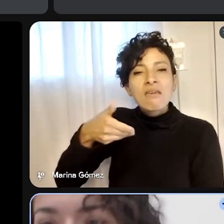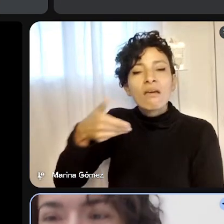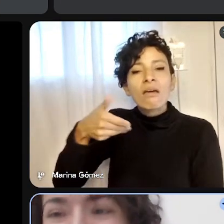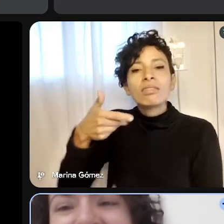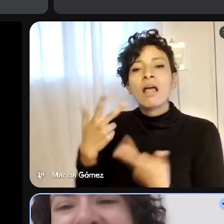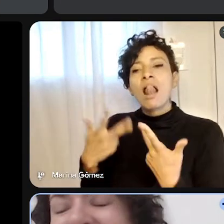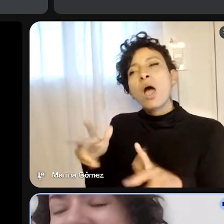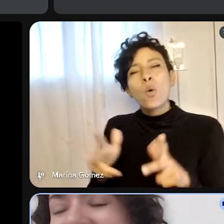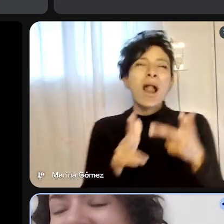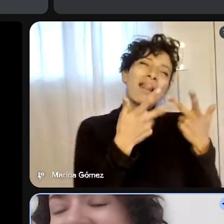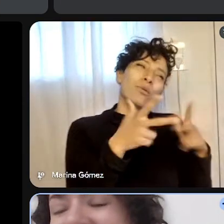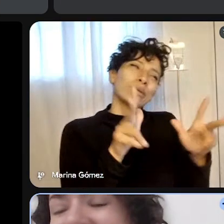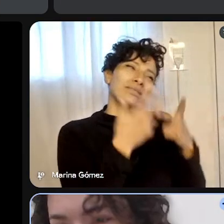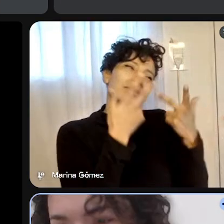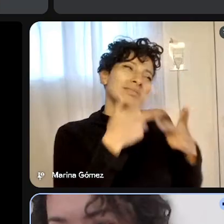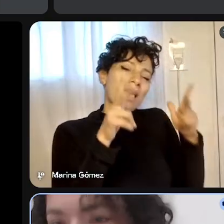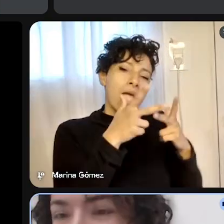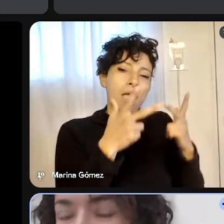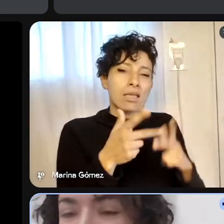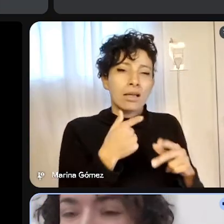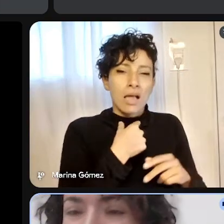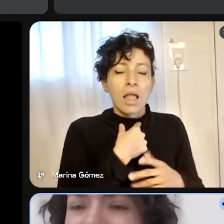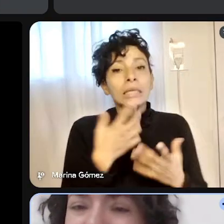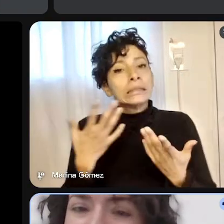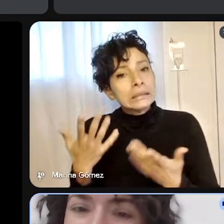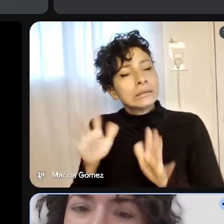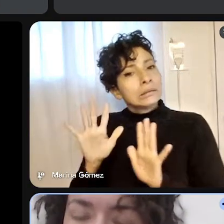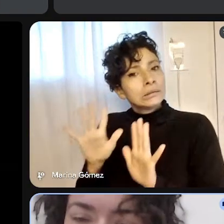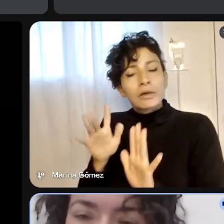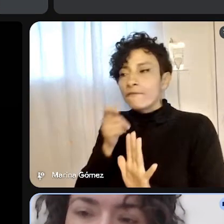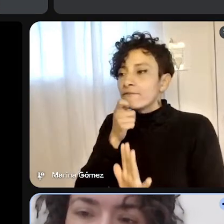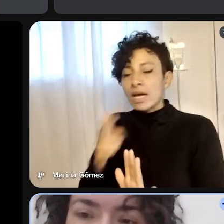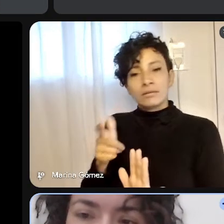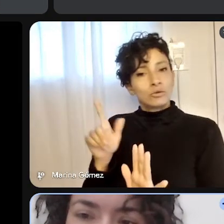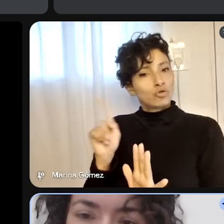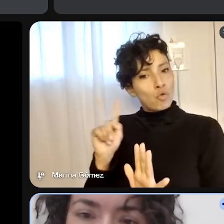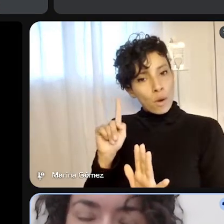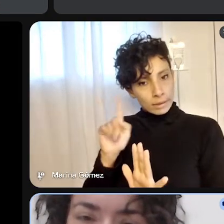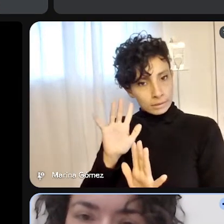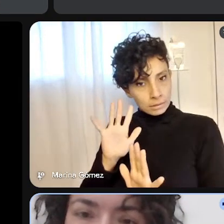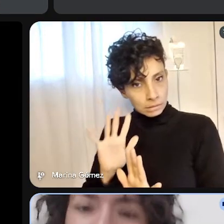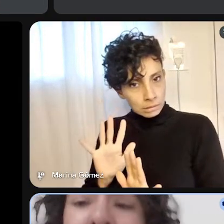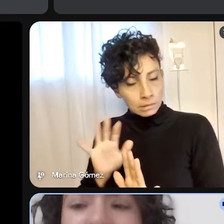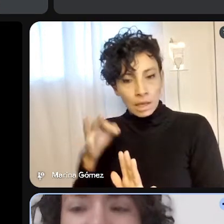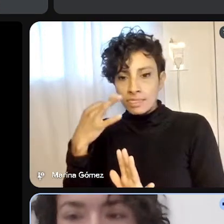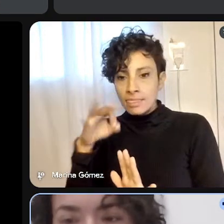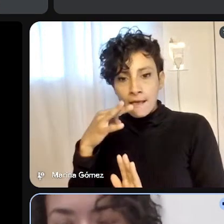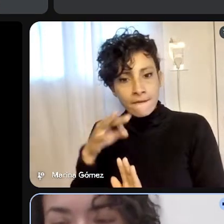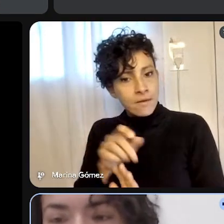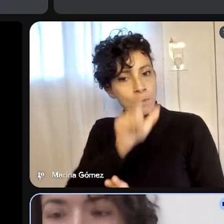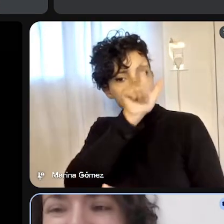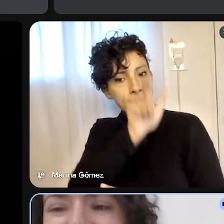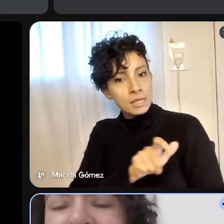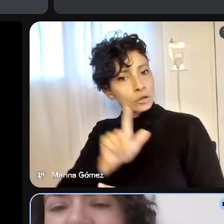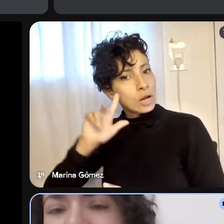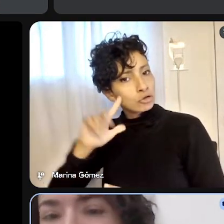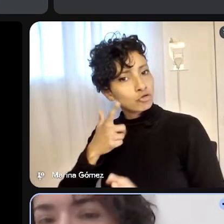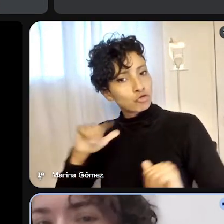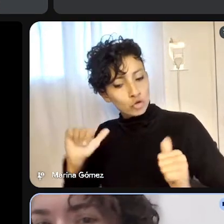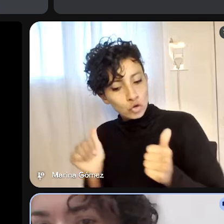señas y no es así nomás, y hay que pedir acompañamiento de personas sordas